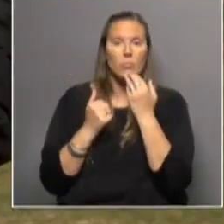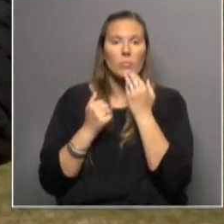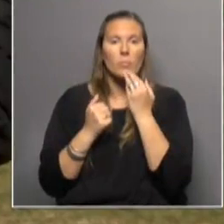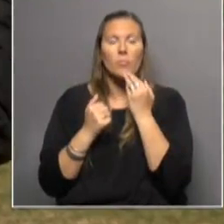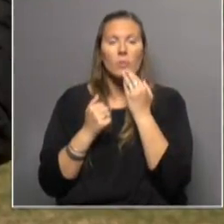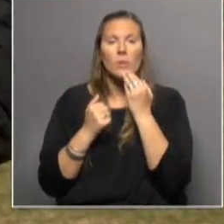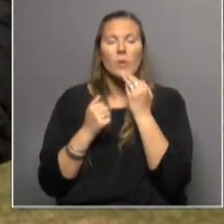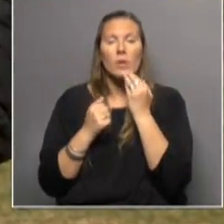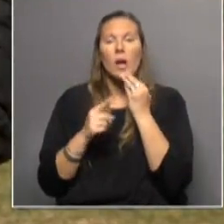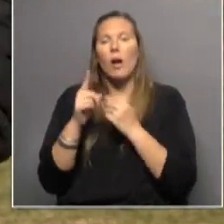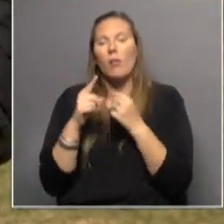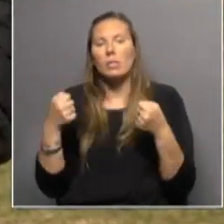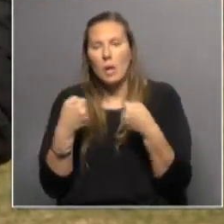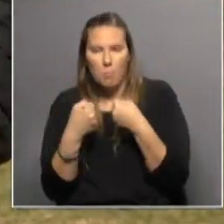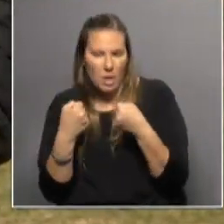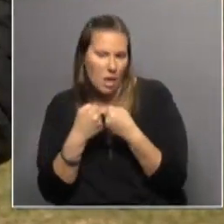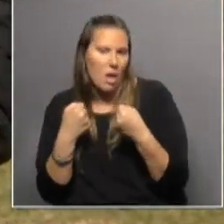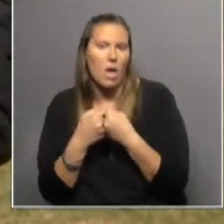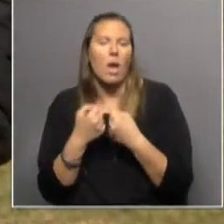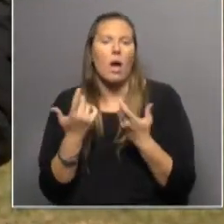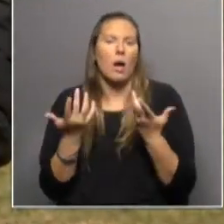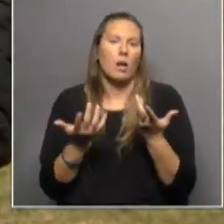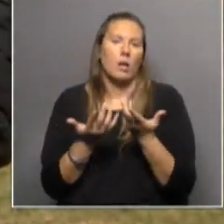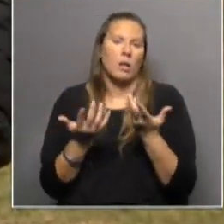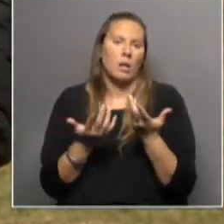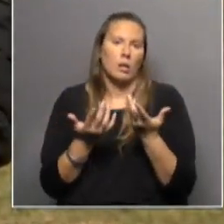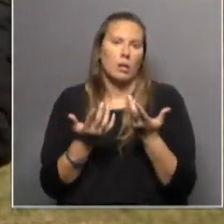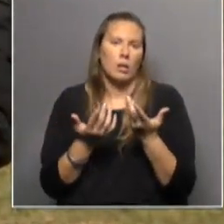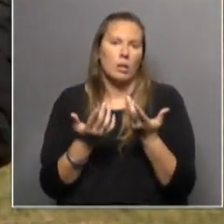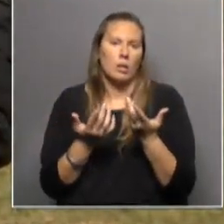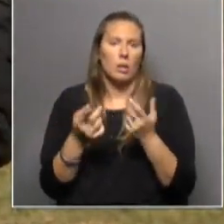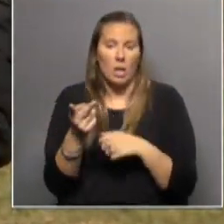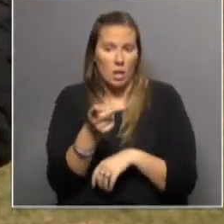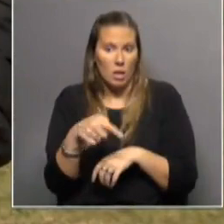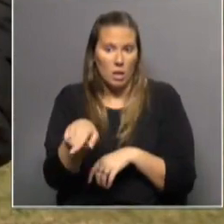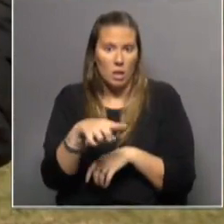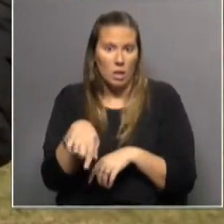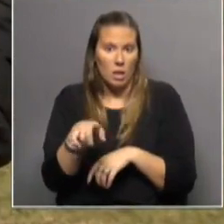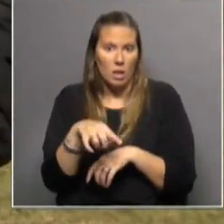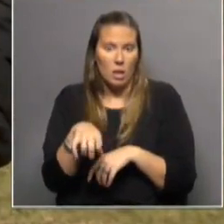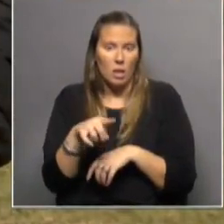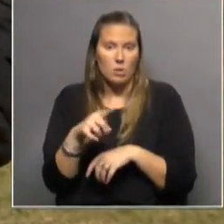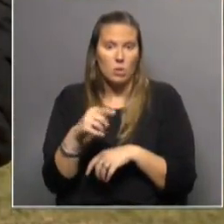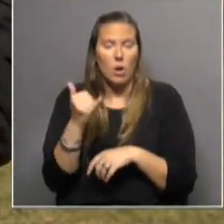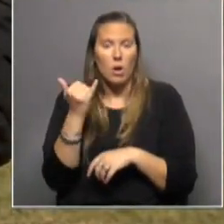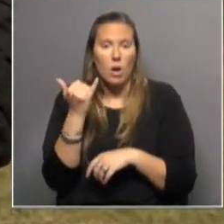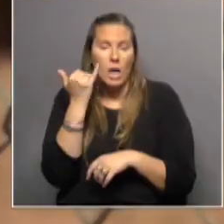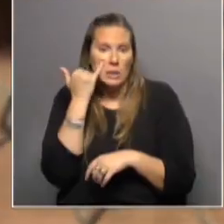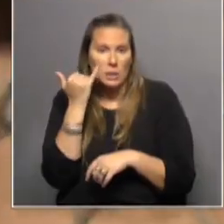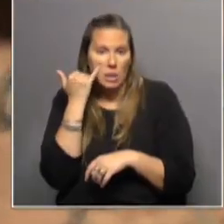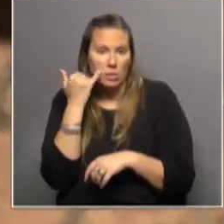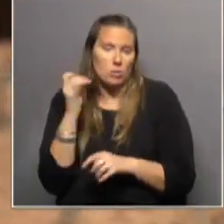Y a veces hay peleas, hay, tenés lo que hacen ellos, las penetraciones entre ellos, que es normal,